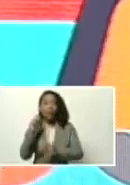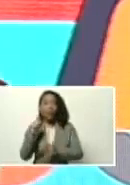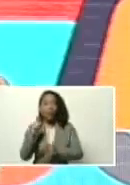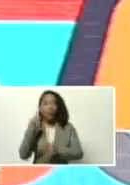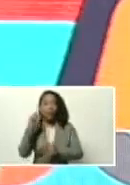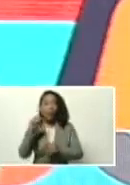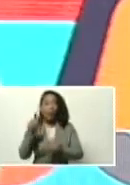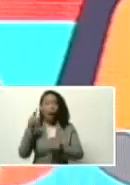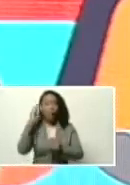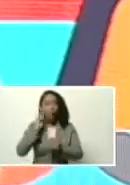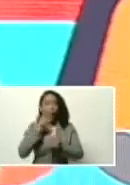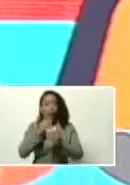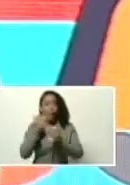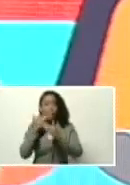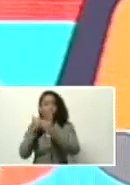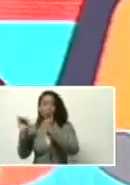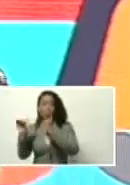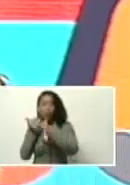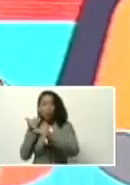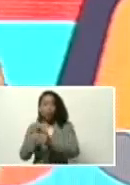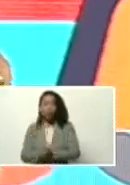muy especial a,